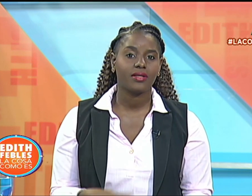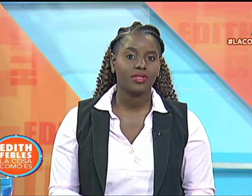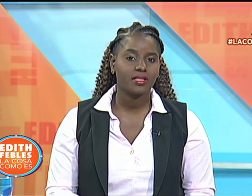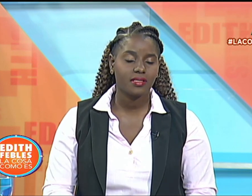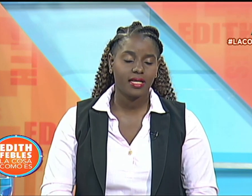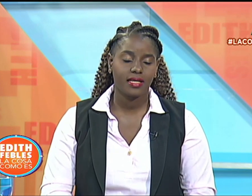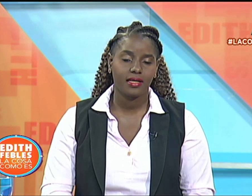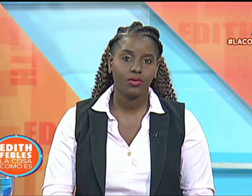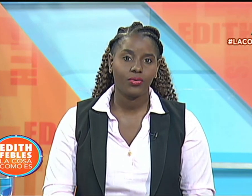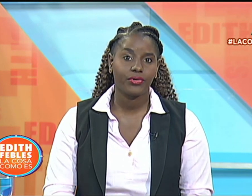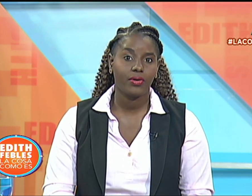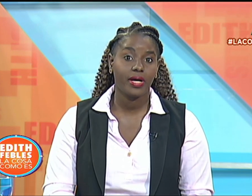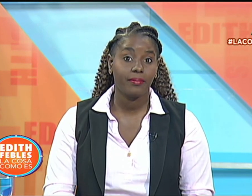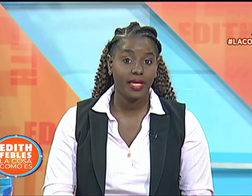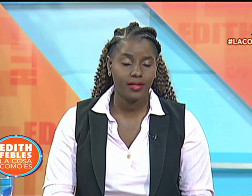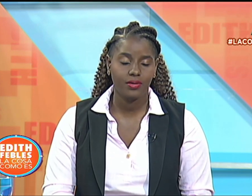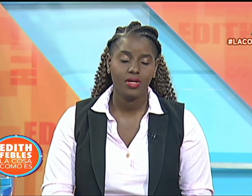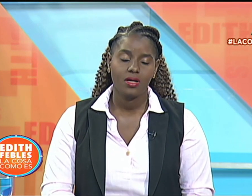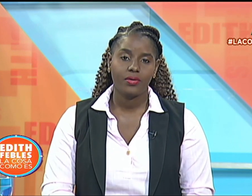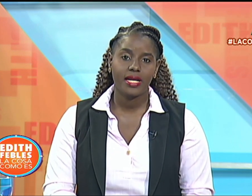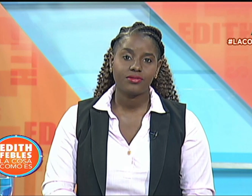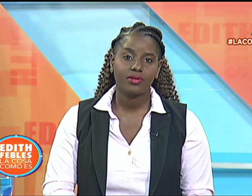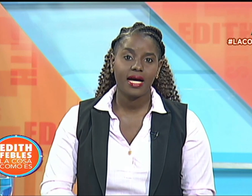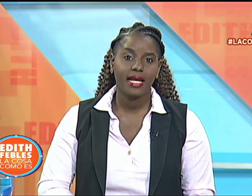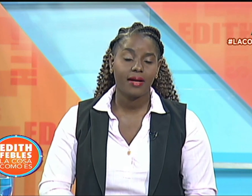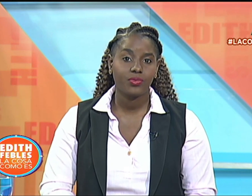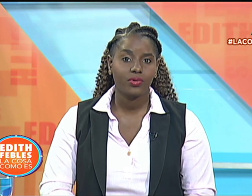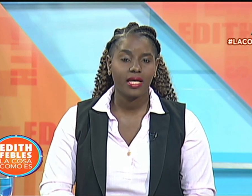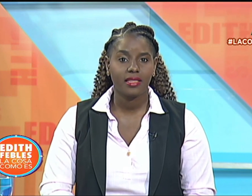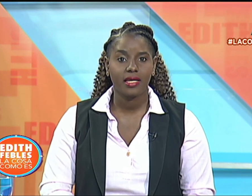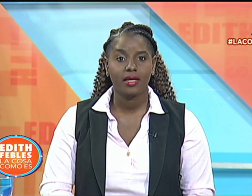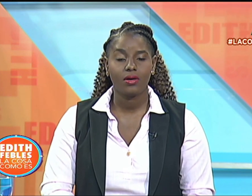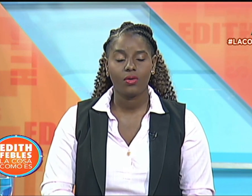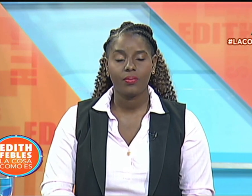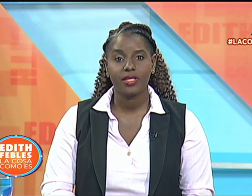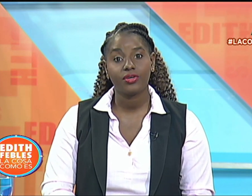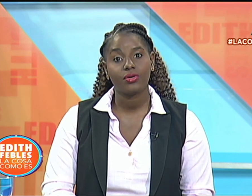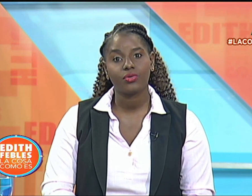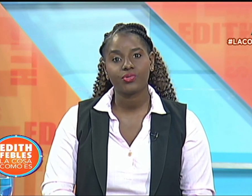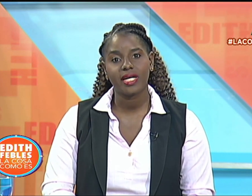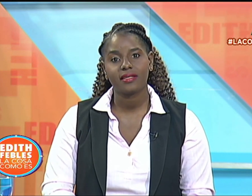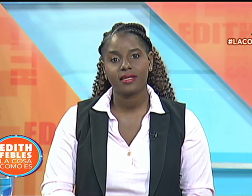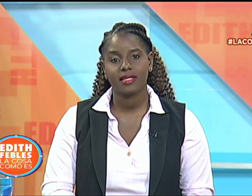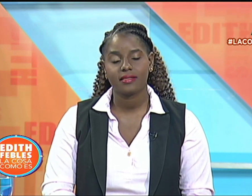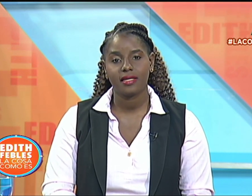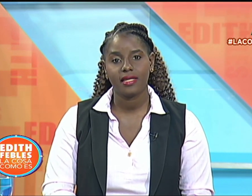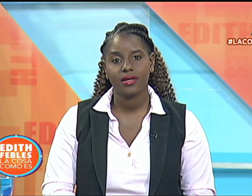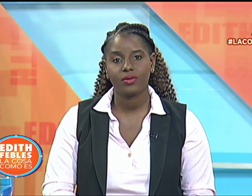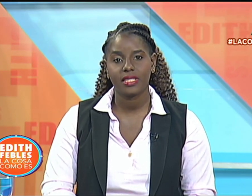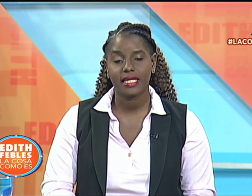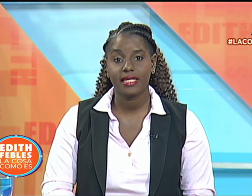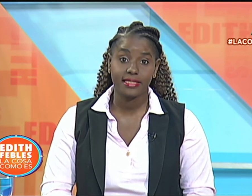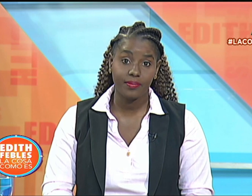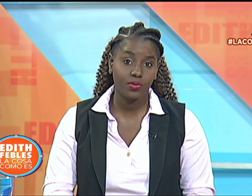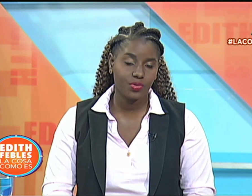esta noticia que ocurrió en México con relación a la captura de Ovidio Guzmán, quien es el hijo